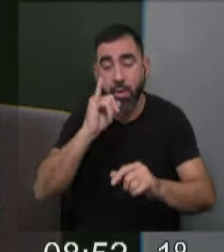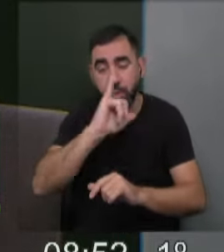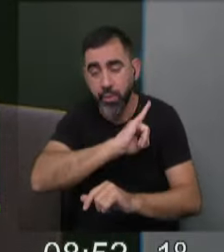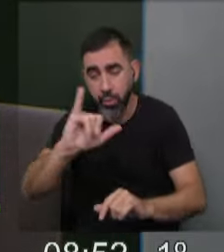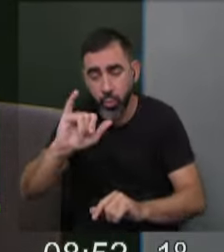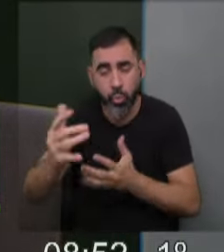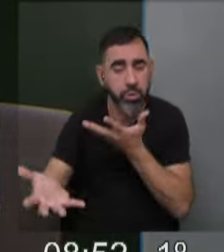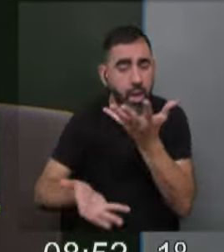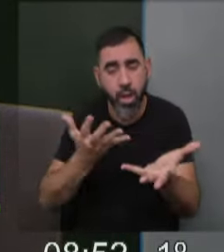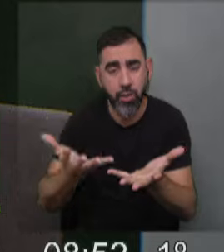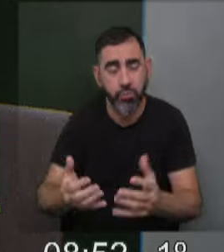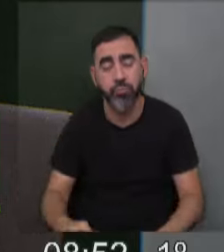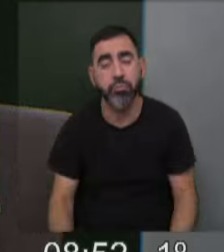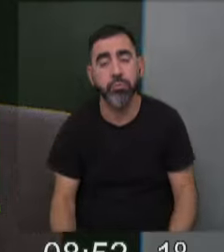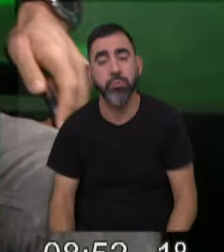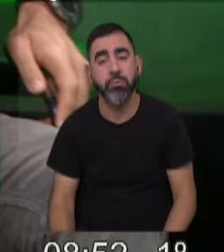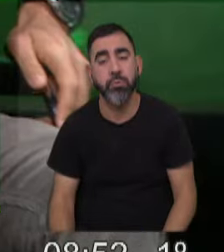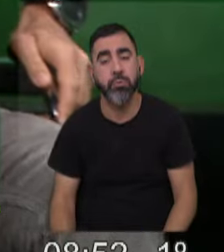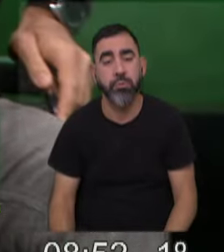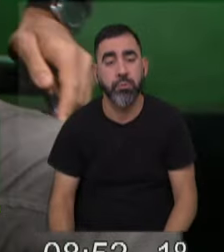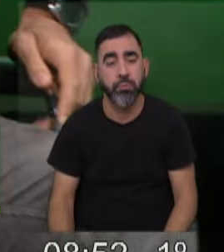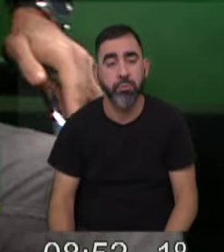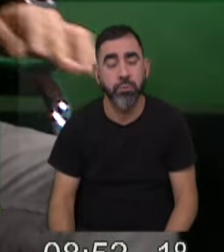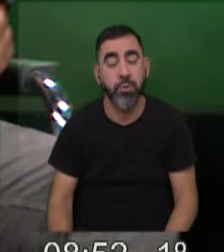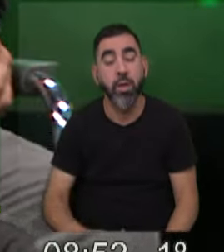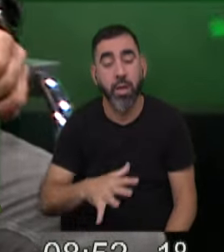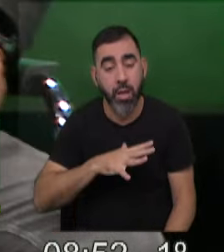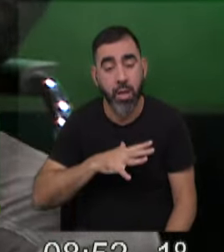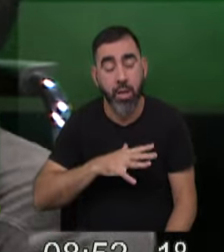denuncia o inquietud? Sí, tenemos la página